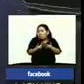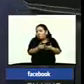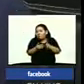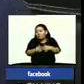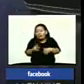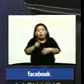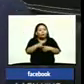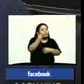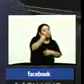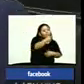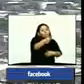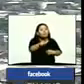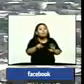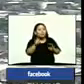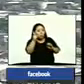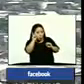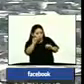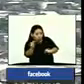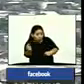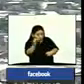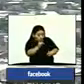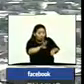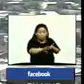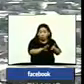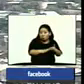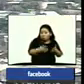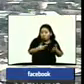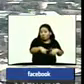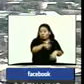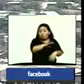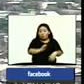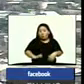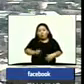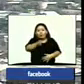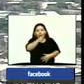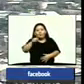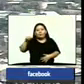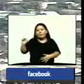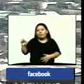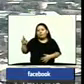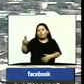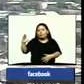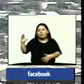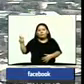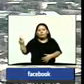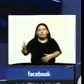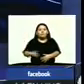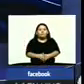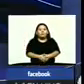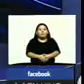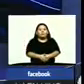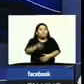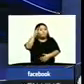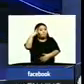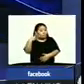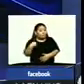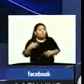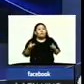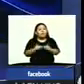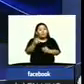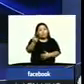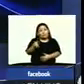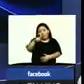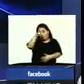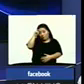ver las posibilidades de invertir en El Salvador. Erick Alfaro, Noticiero Hechos. Además, el ministro de